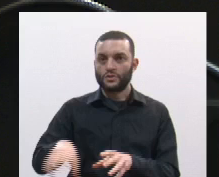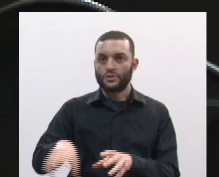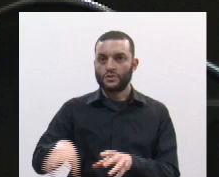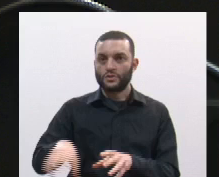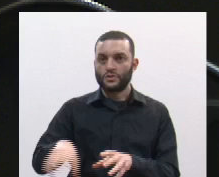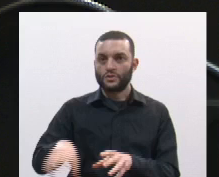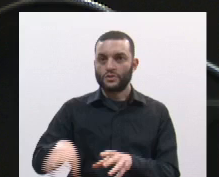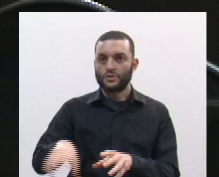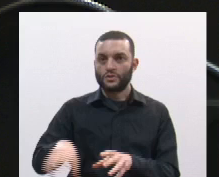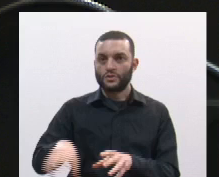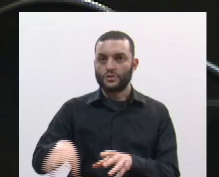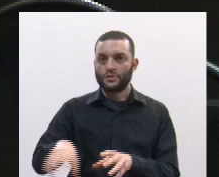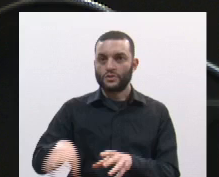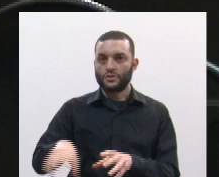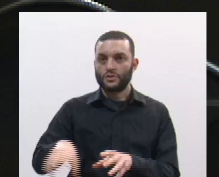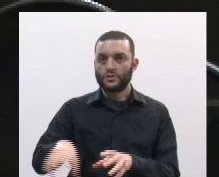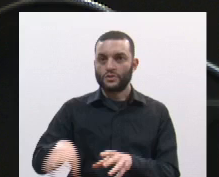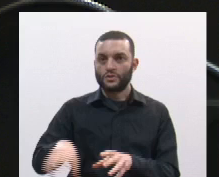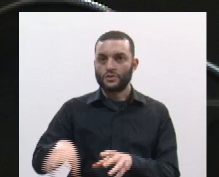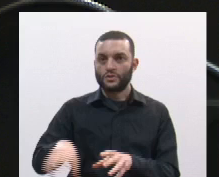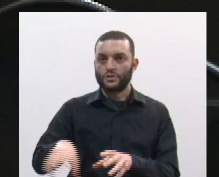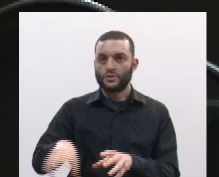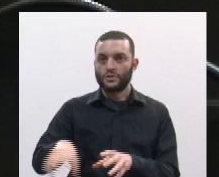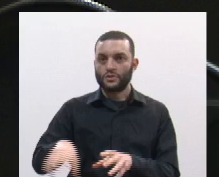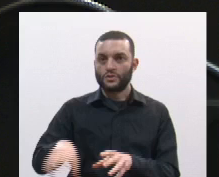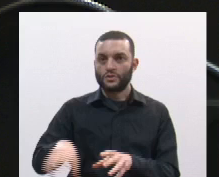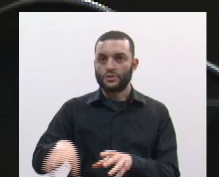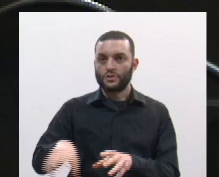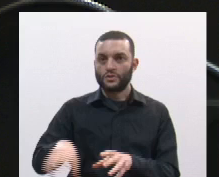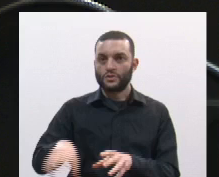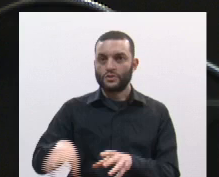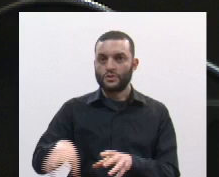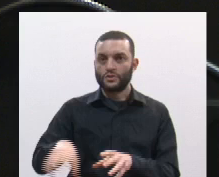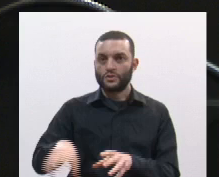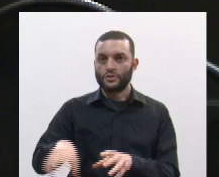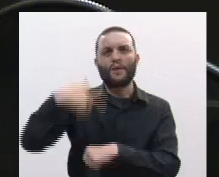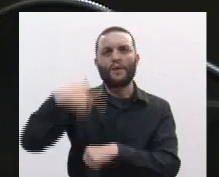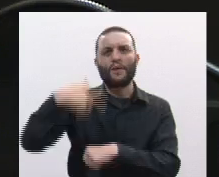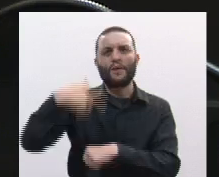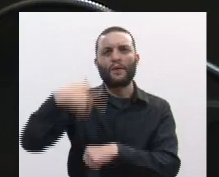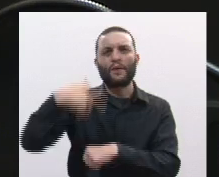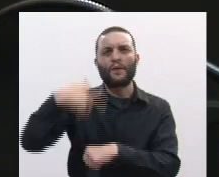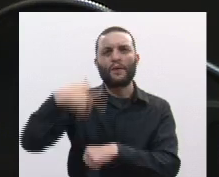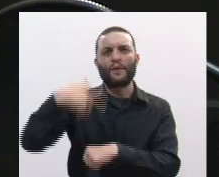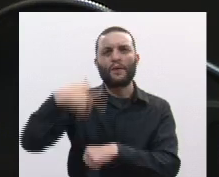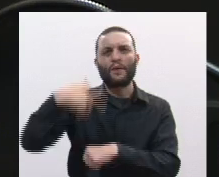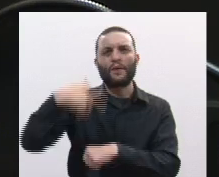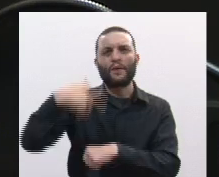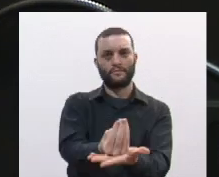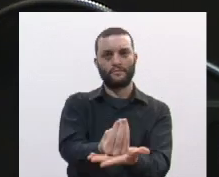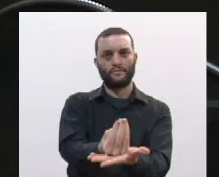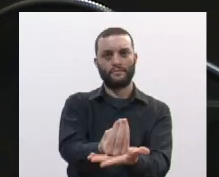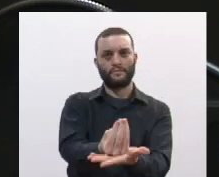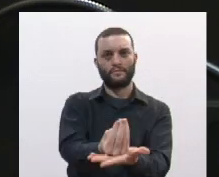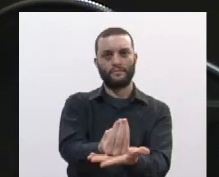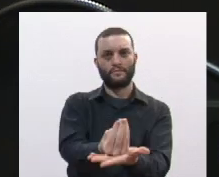lo buscó a Kirchner. Porque viendo todo lo que ocurría en ese 2003, este hombre desgarbado,